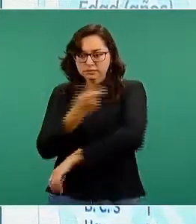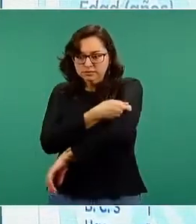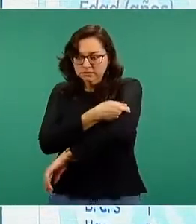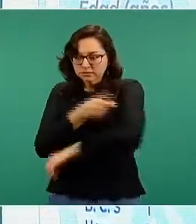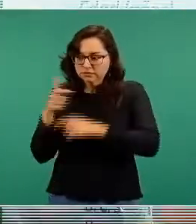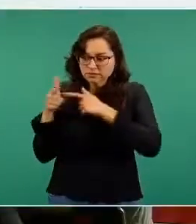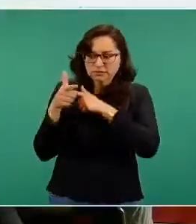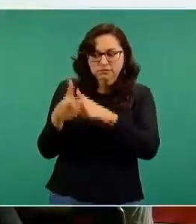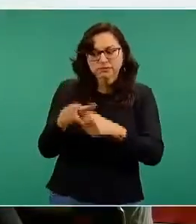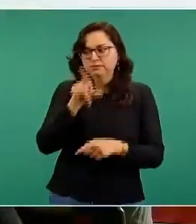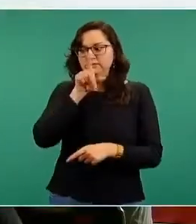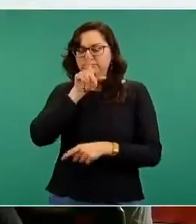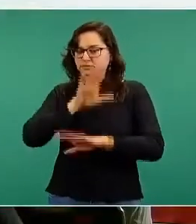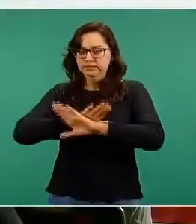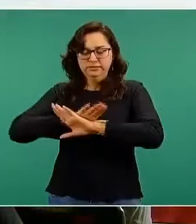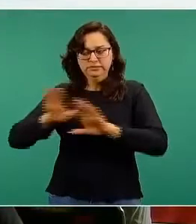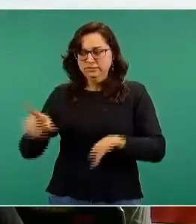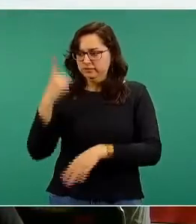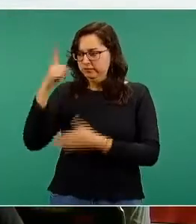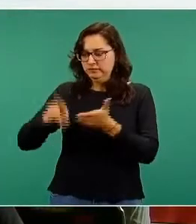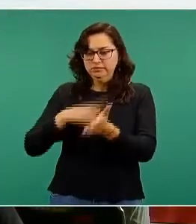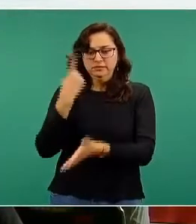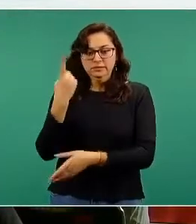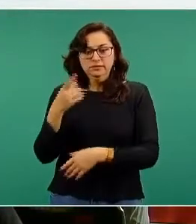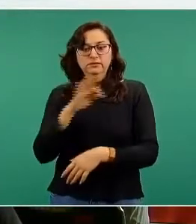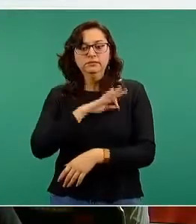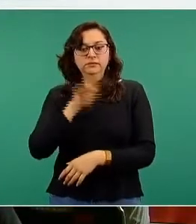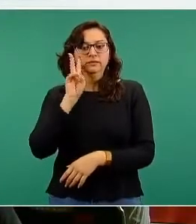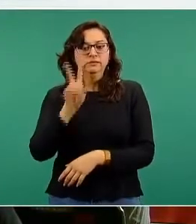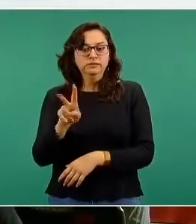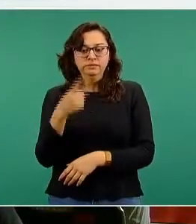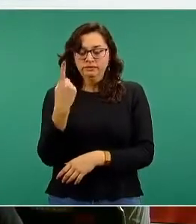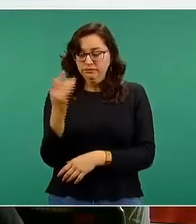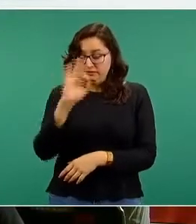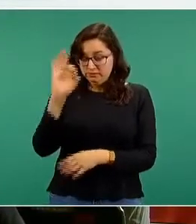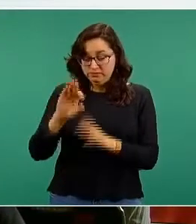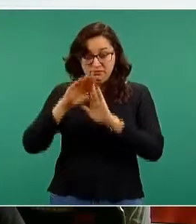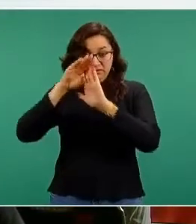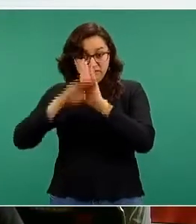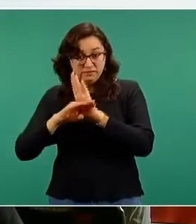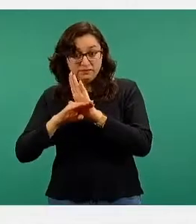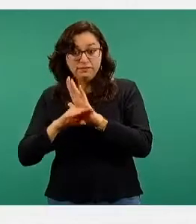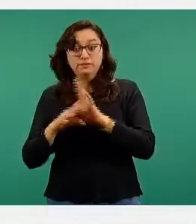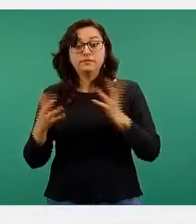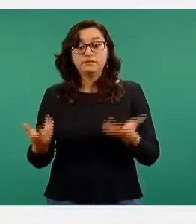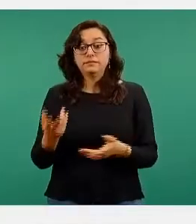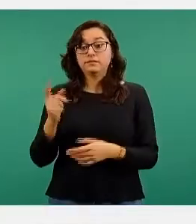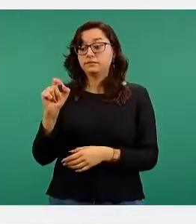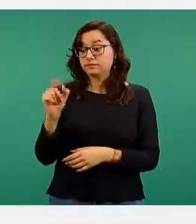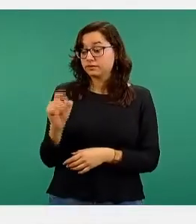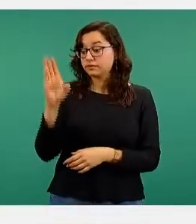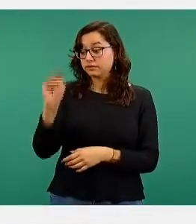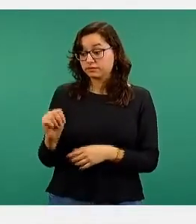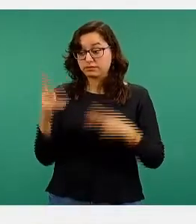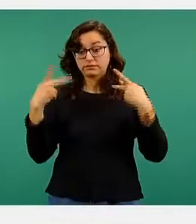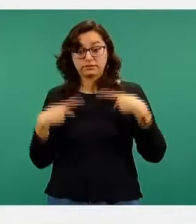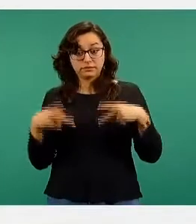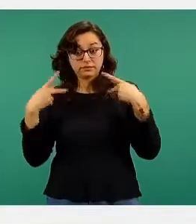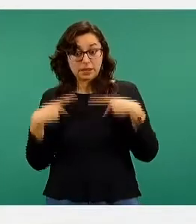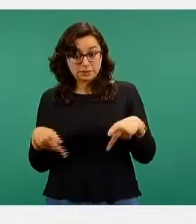vacuna. Y vemos que menos de 1% son los ESAVIS graves, concretamente 29 de los